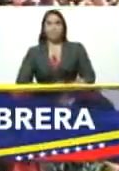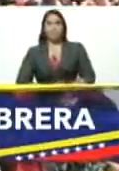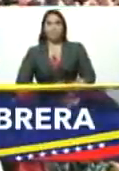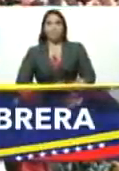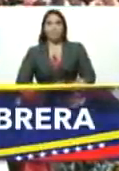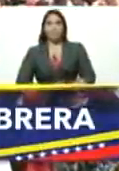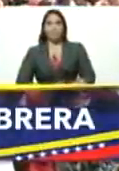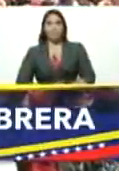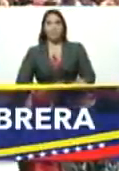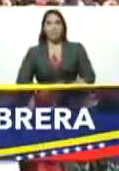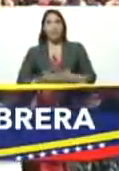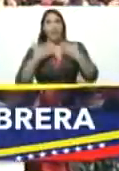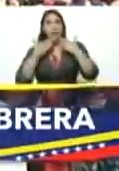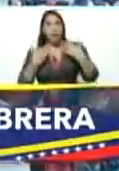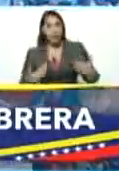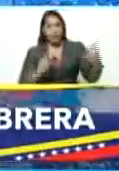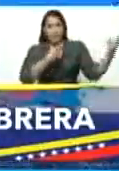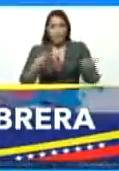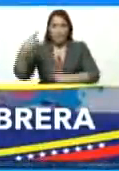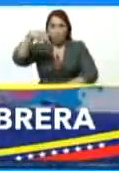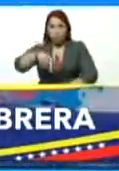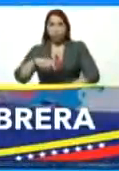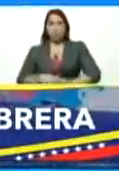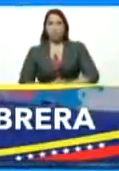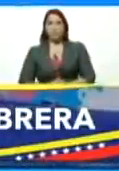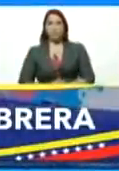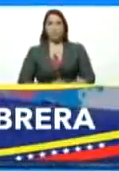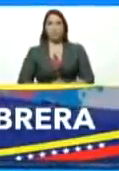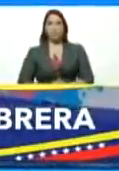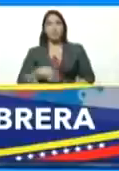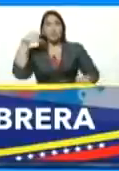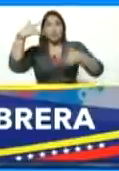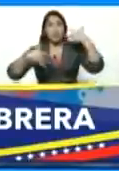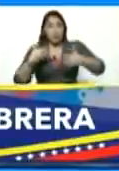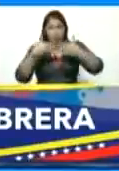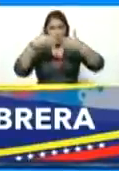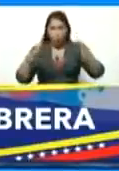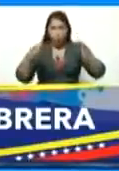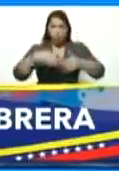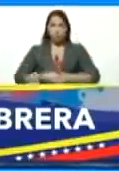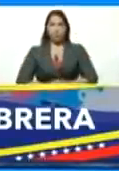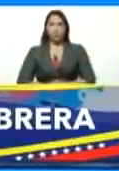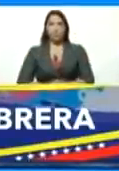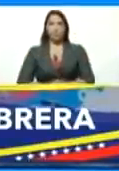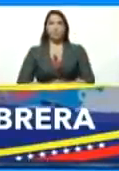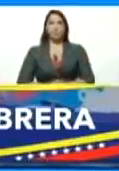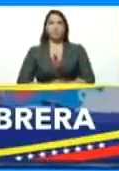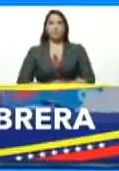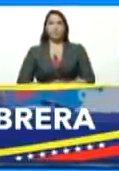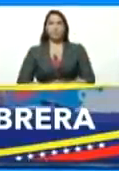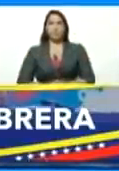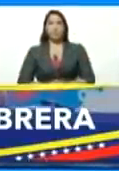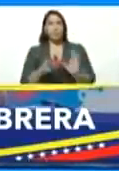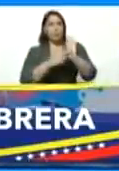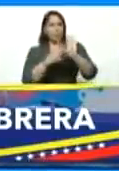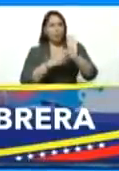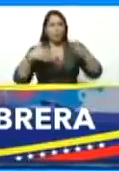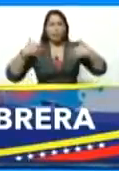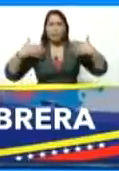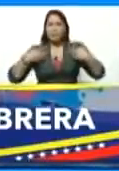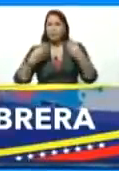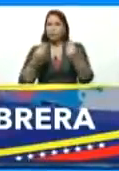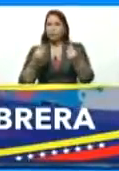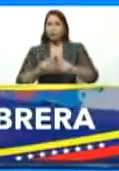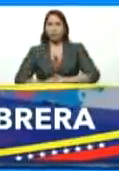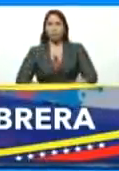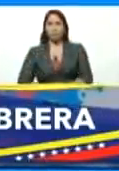les agradezco que me hayan invitado a este acto de instalación de verdad me alegra mucho